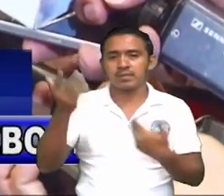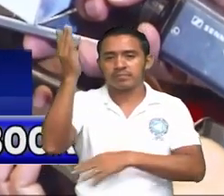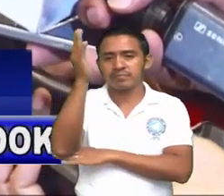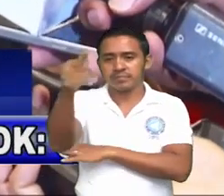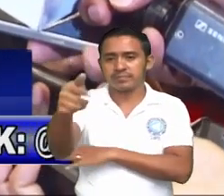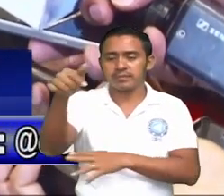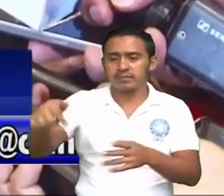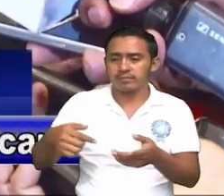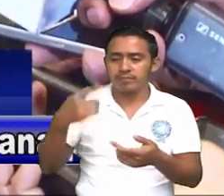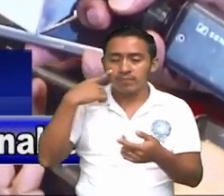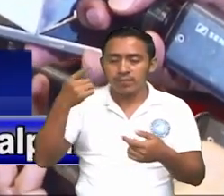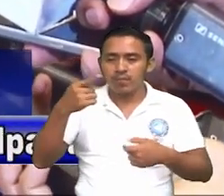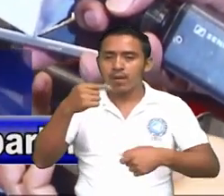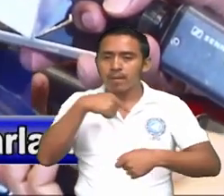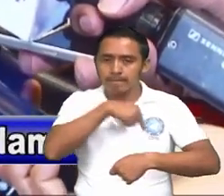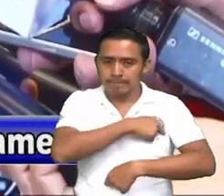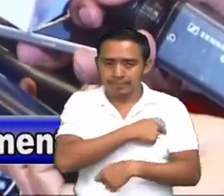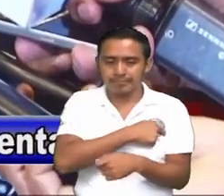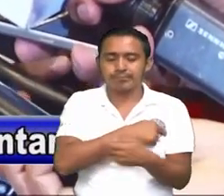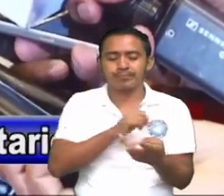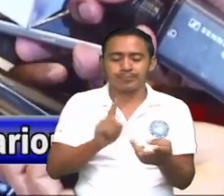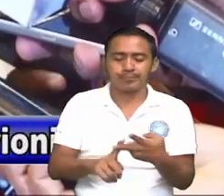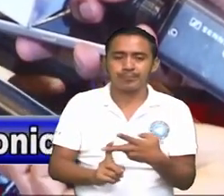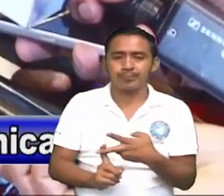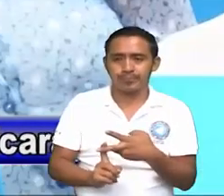en donde tomamos temperatura, en donde